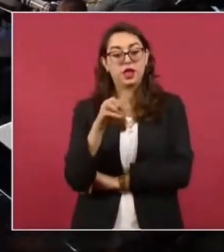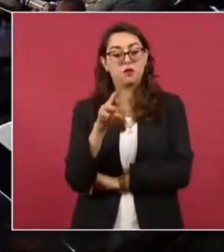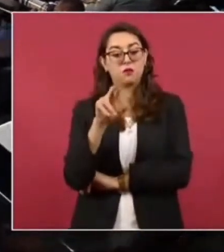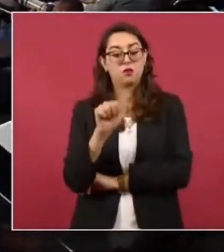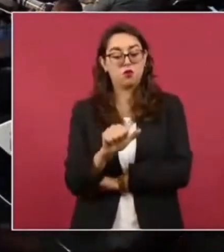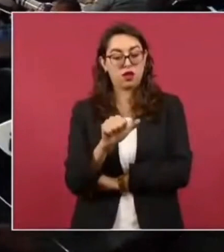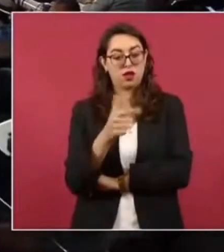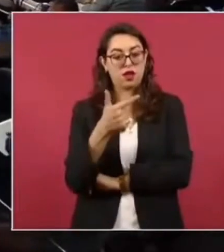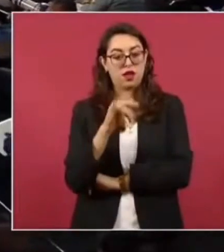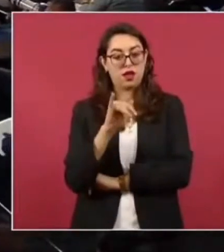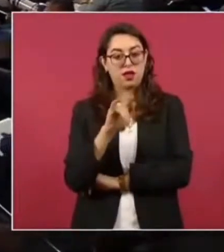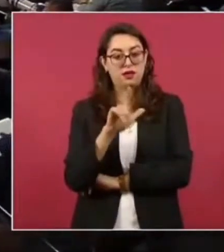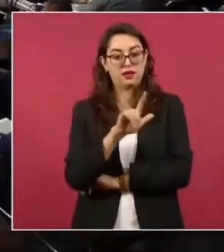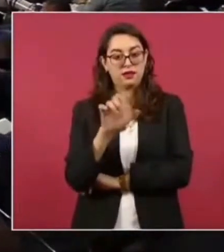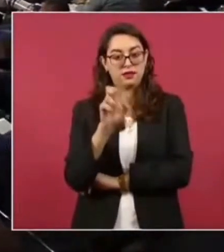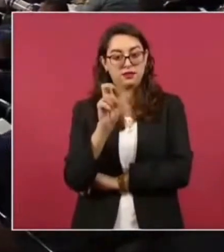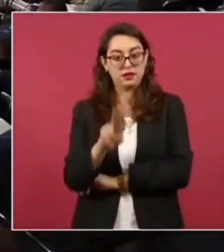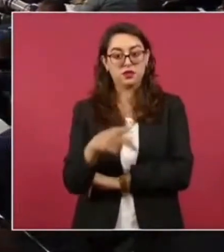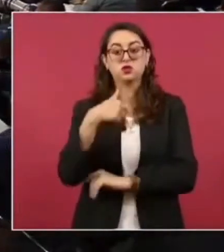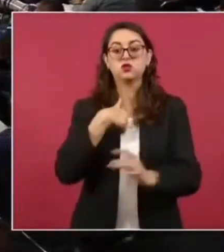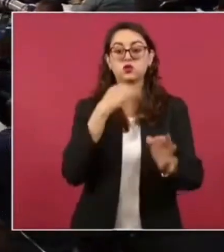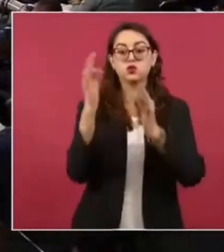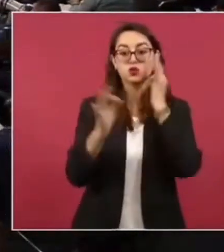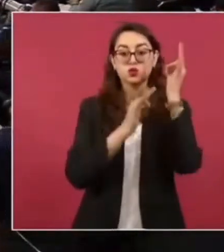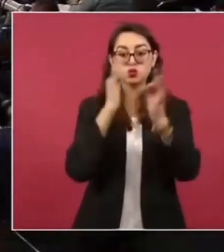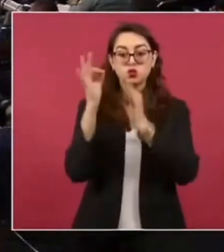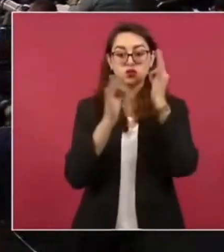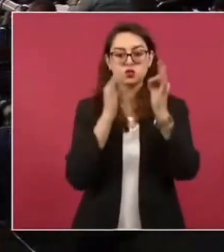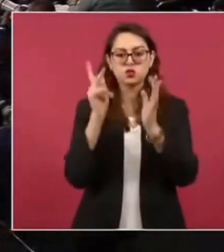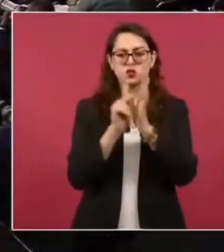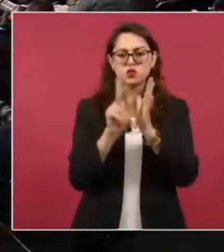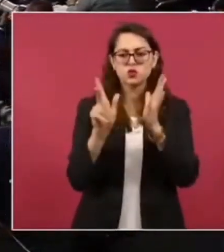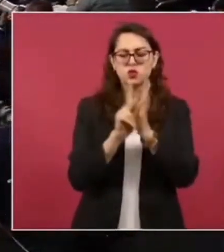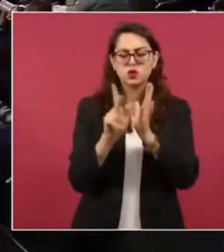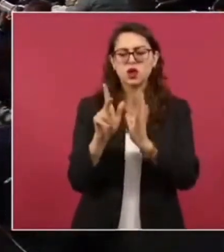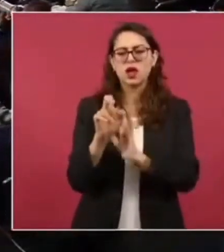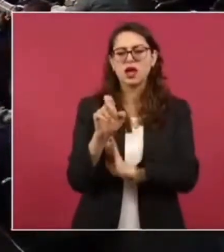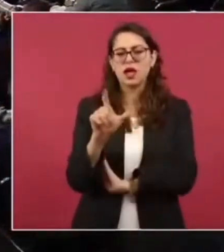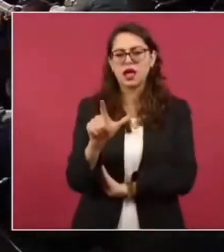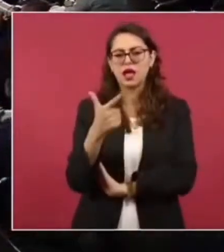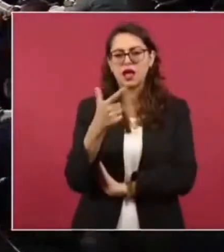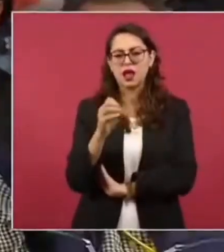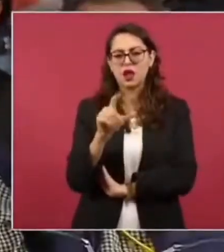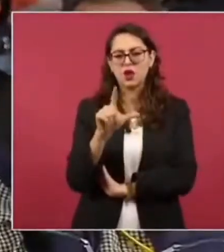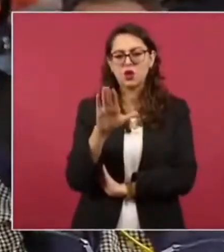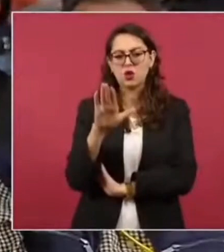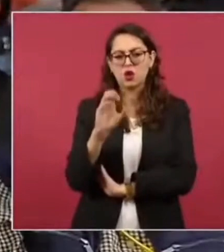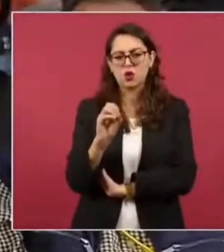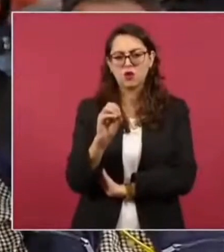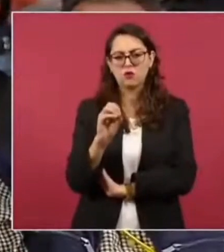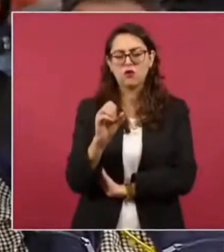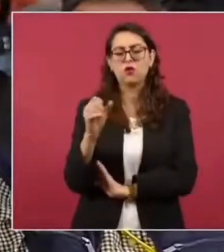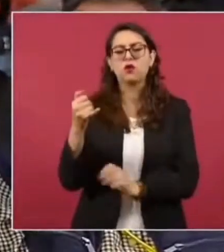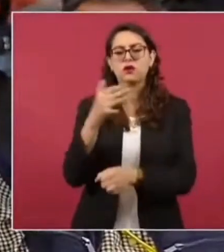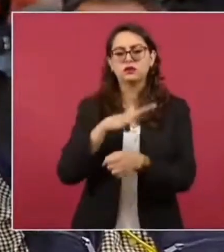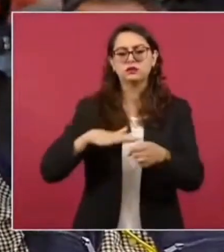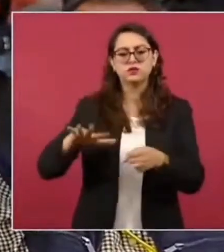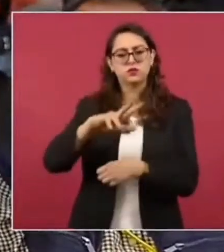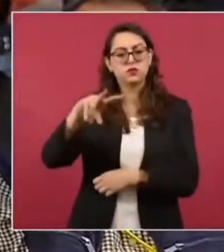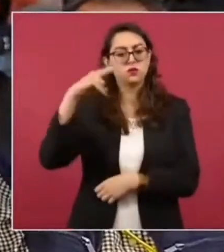corresponsal del diario del Golfo y del diario del Istmo de